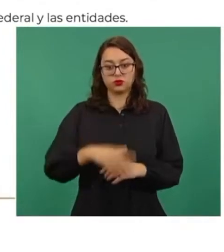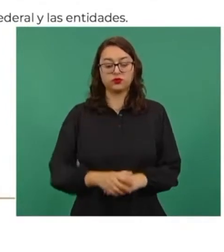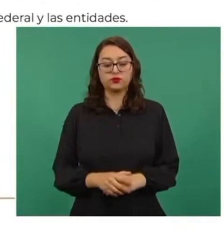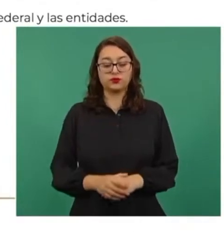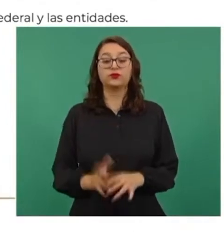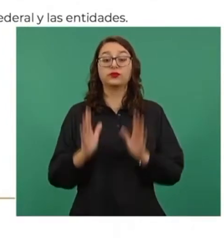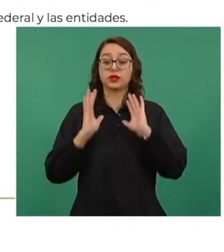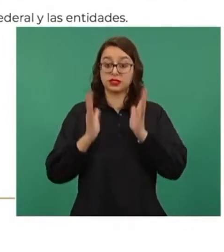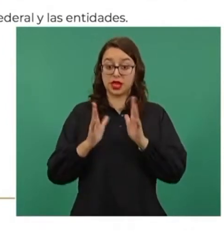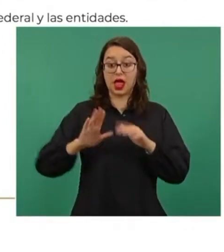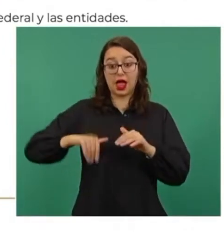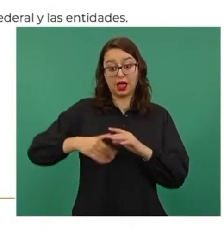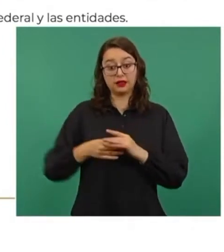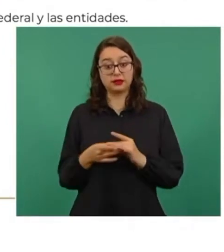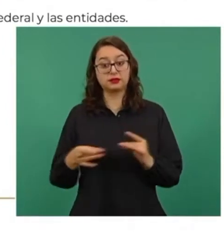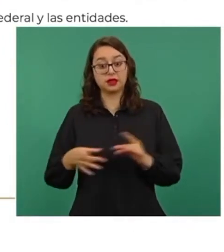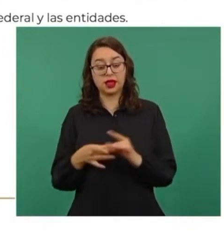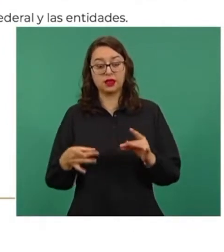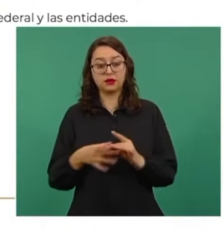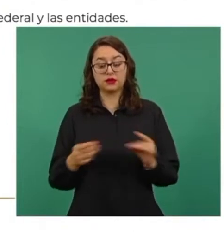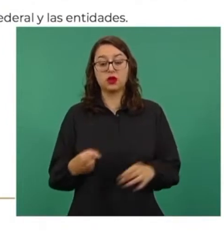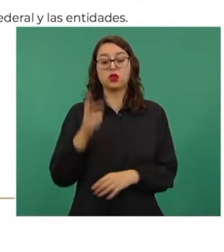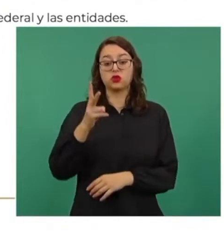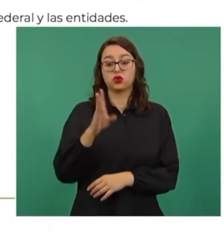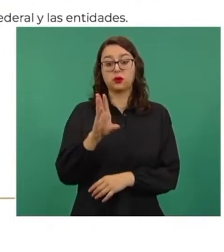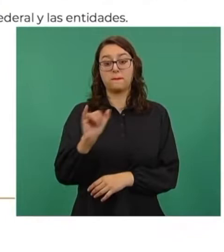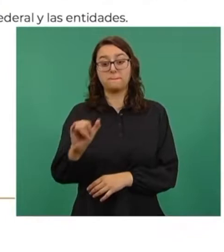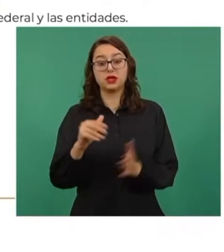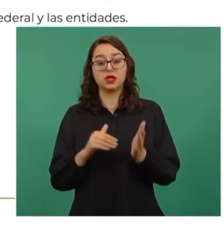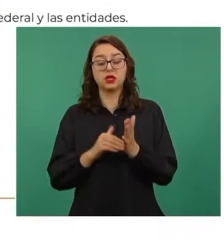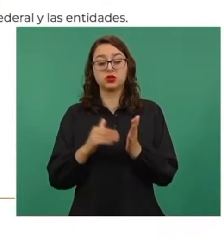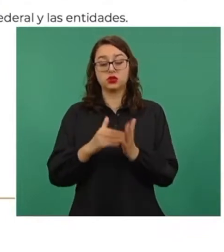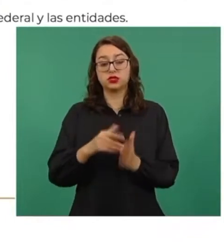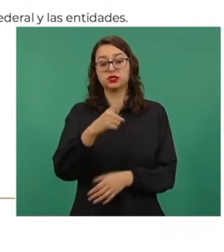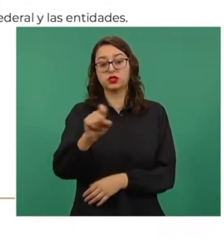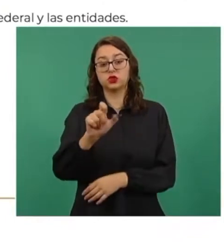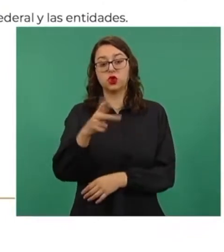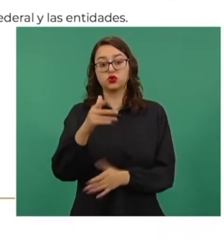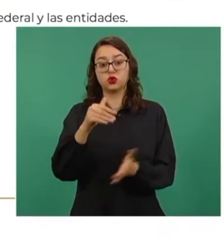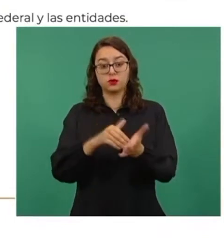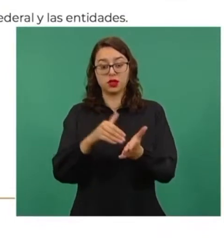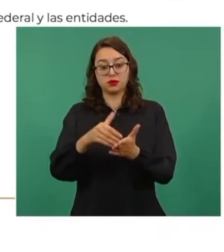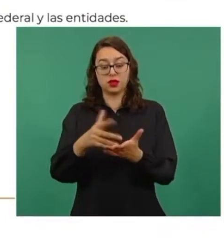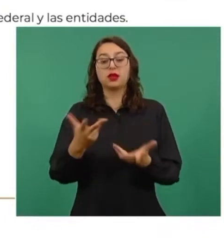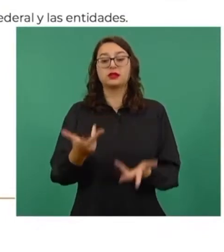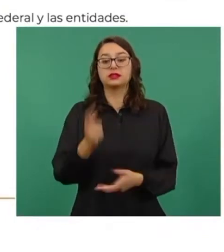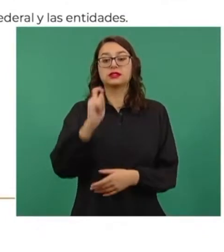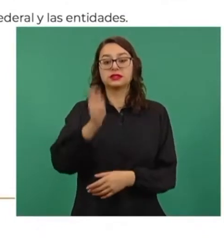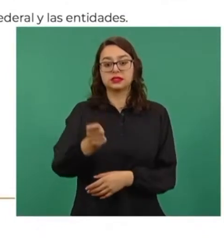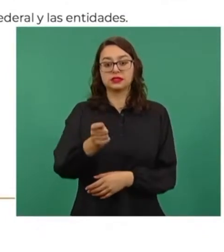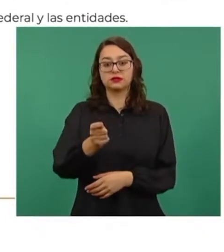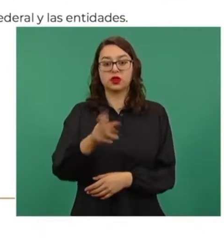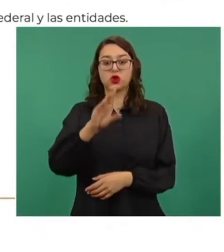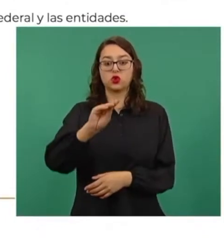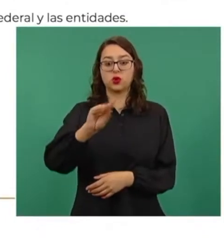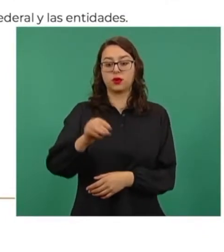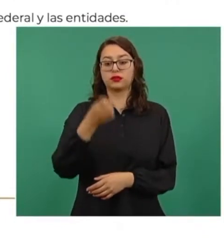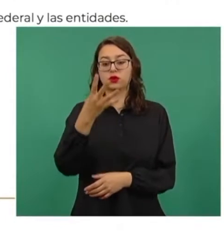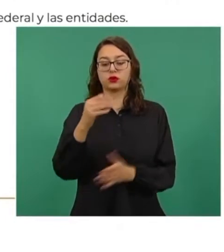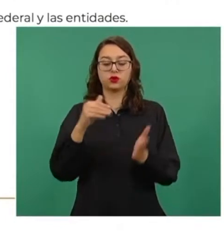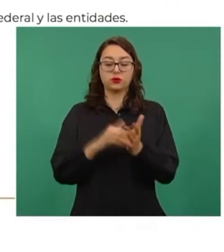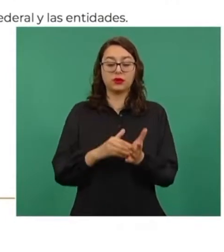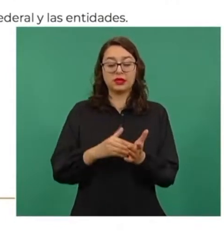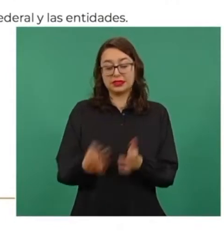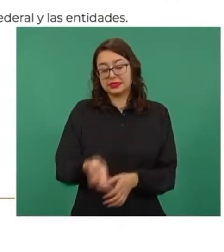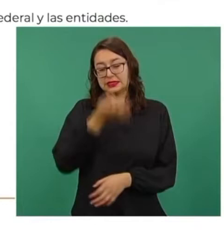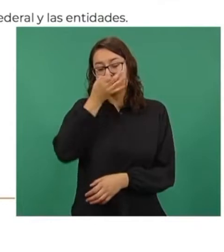señalaba en la primera intervención, asciende a 2.108.000, que representa 94.600,